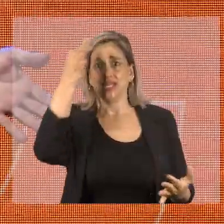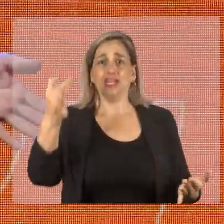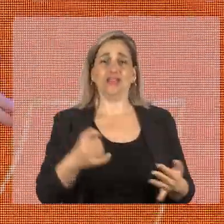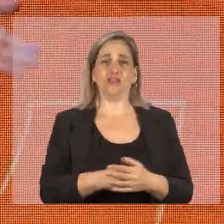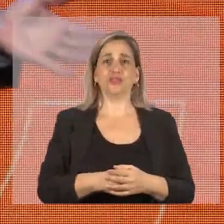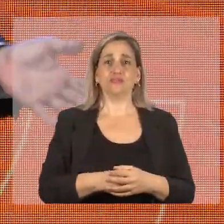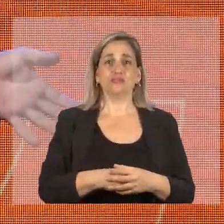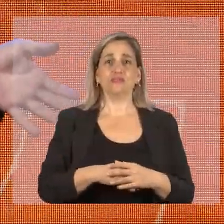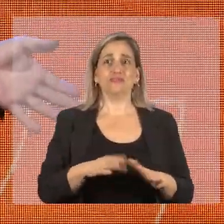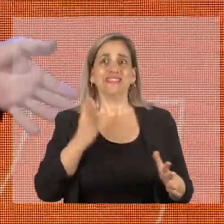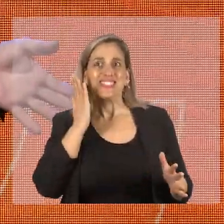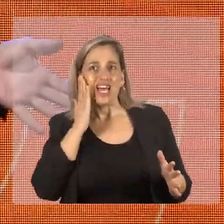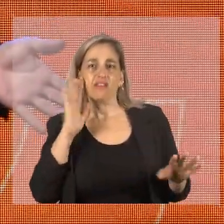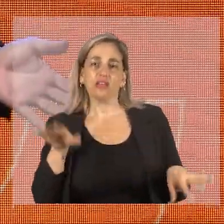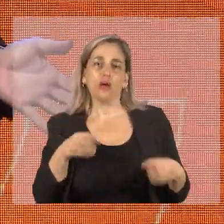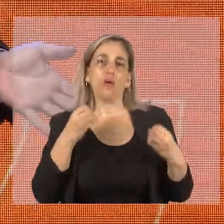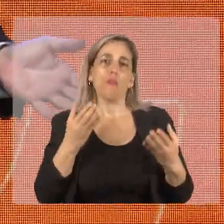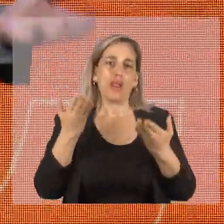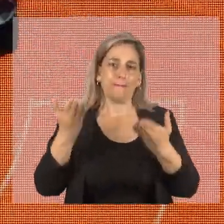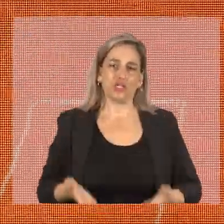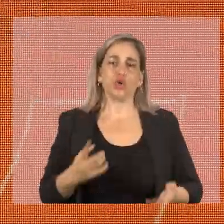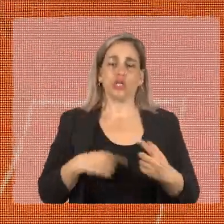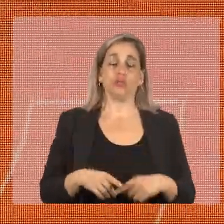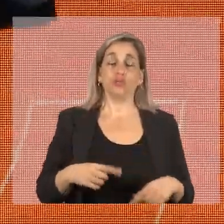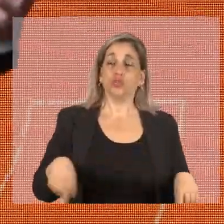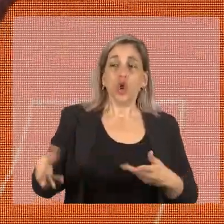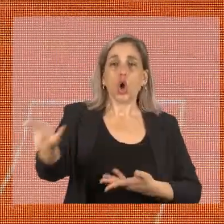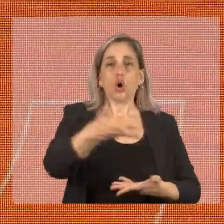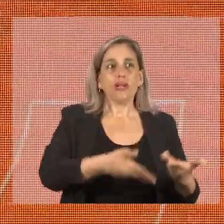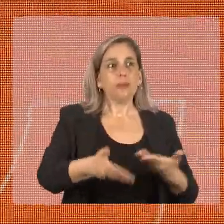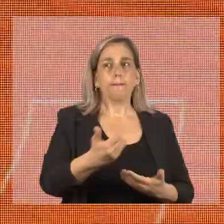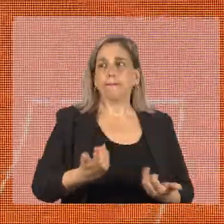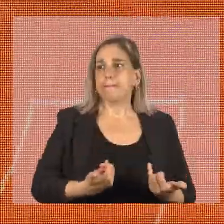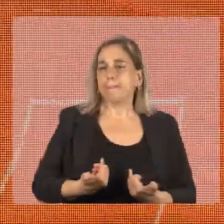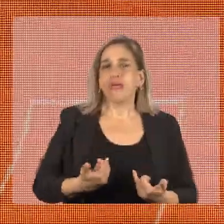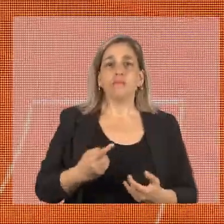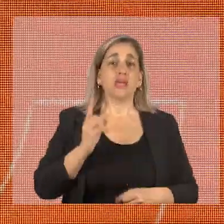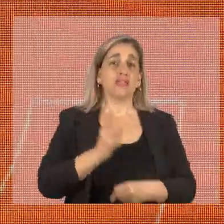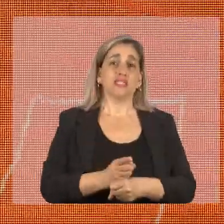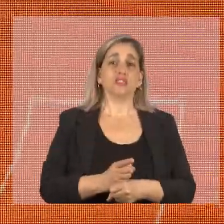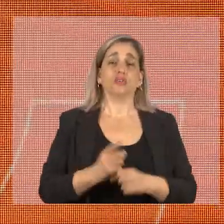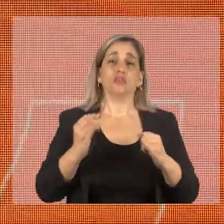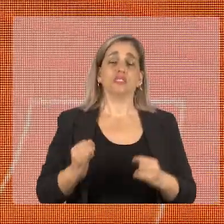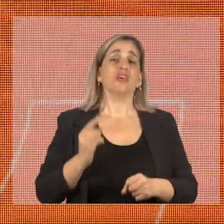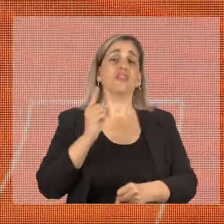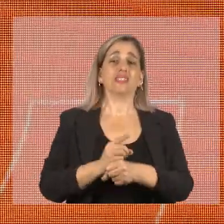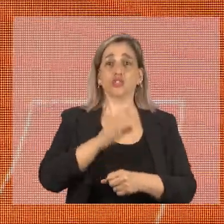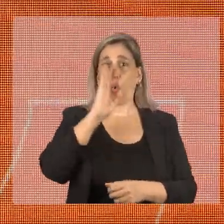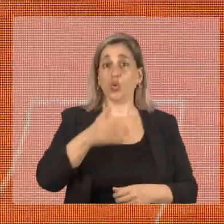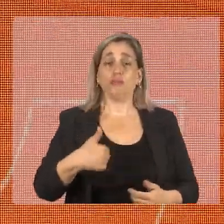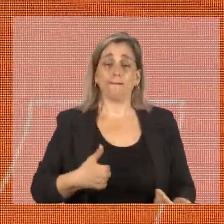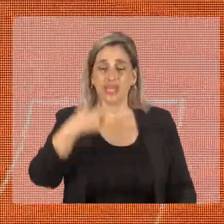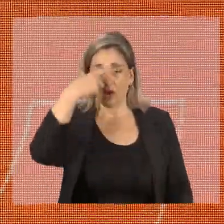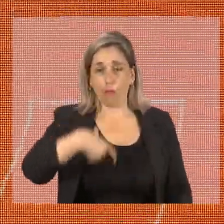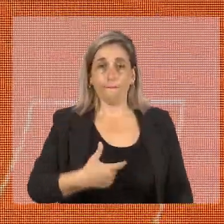especialistas. Y bien intencionado. Entonces, de lo que escuchamos de todos, es de ahí que yo tomo una decisión. Y sí, la decisión última